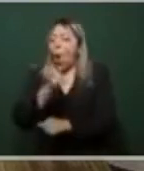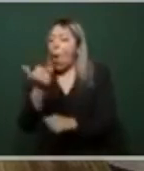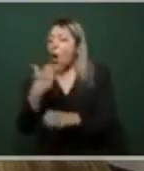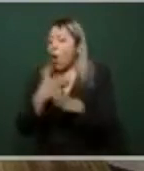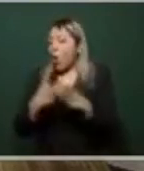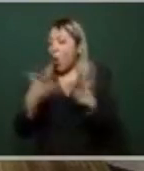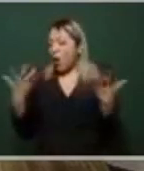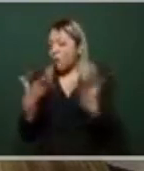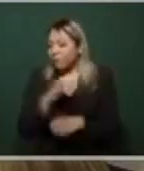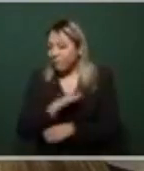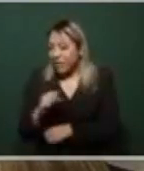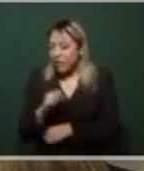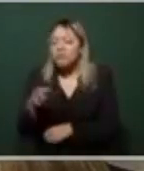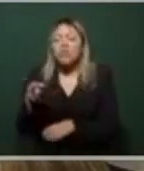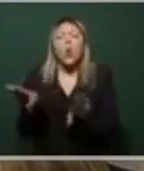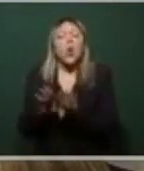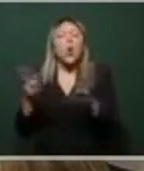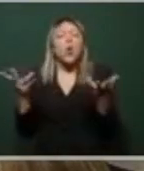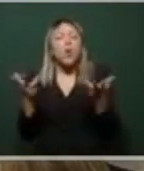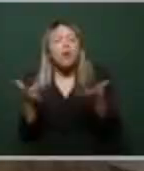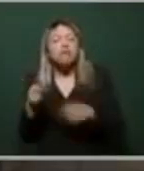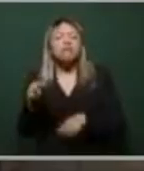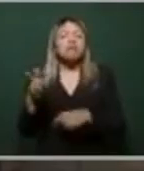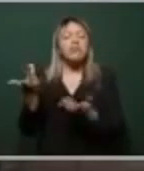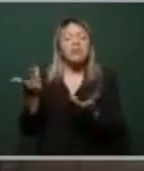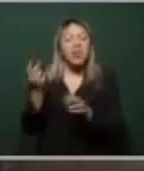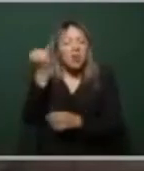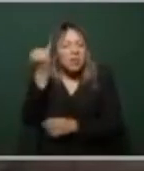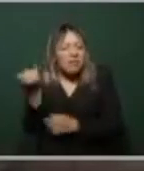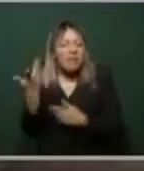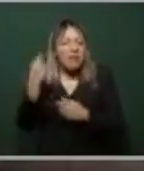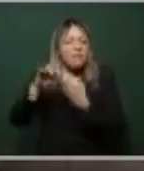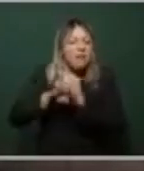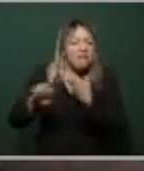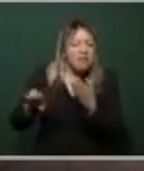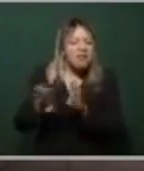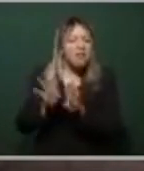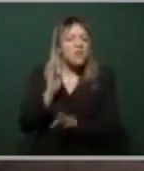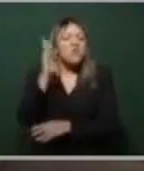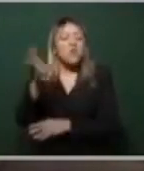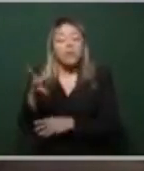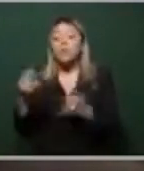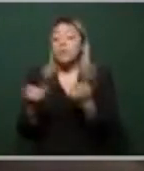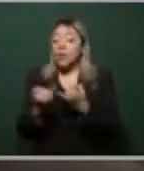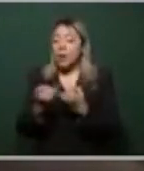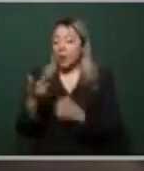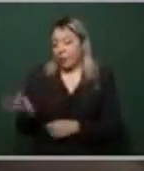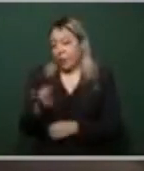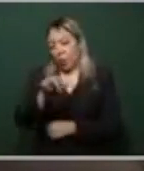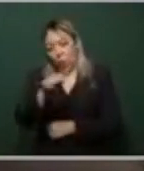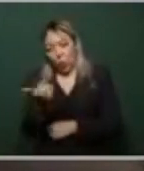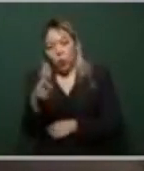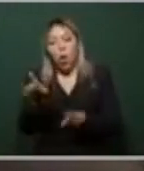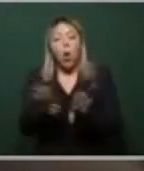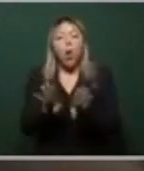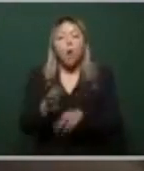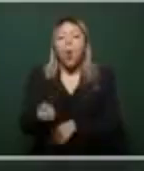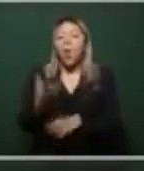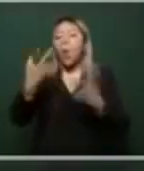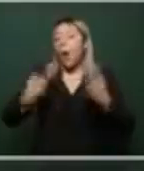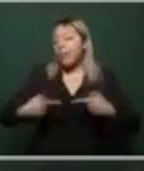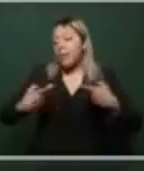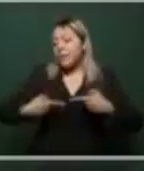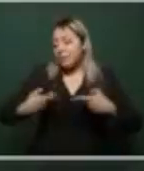prevenir o qué podrían estar vislumbrando y qué número de pobladores estarían involucrando, porque